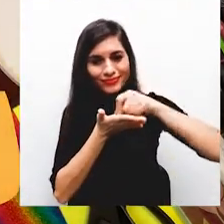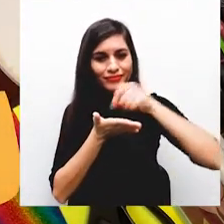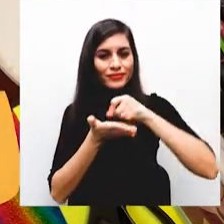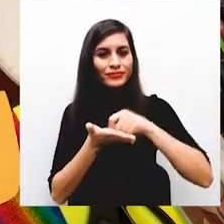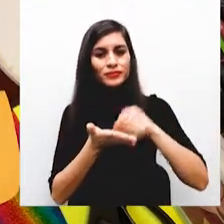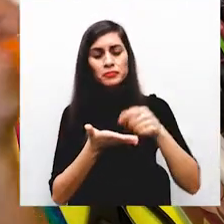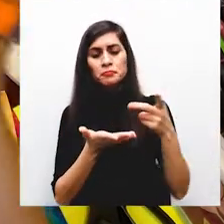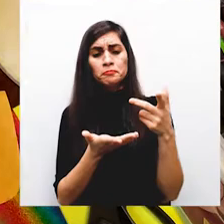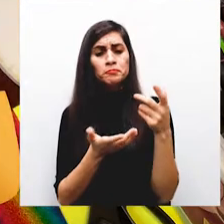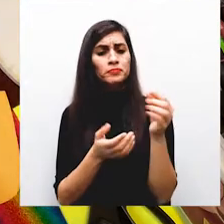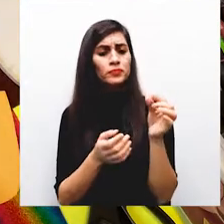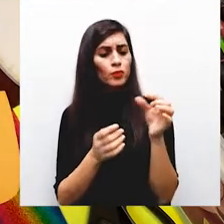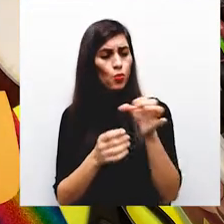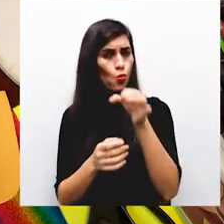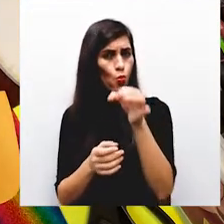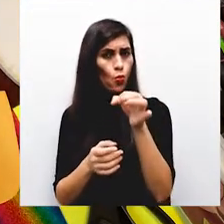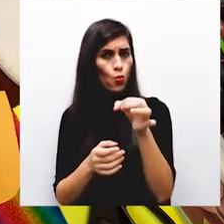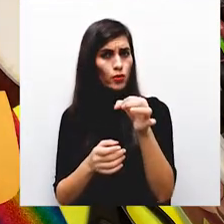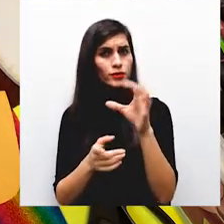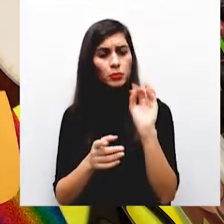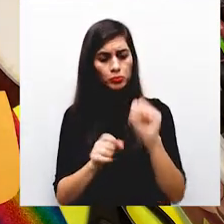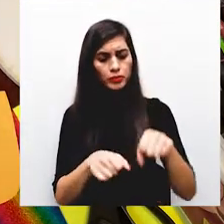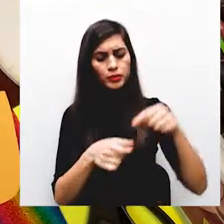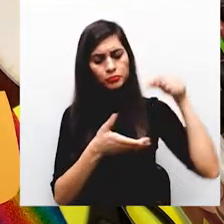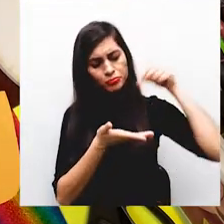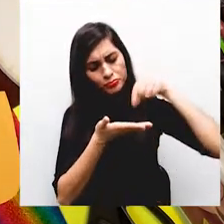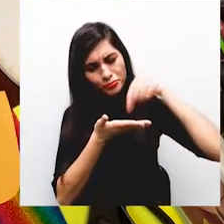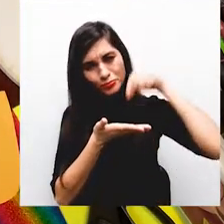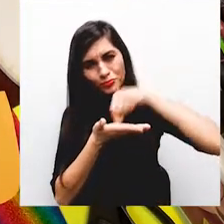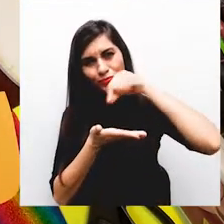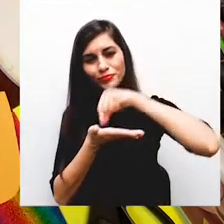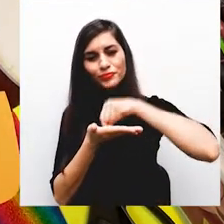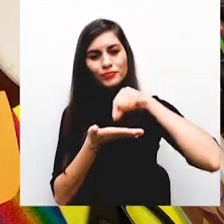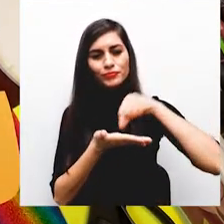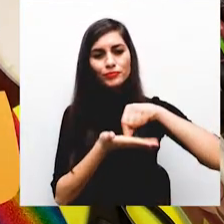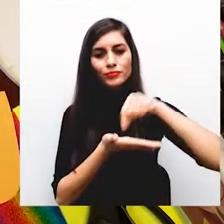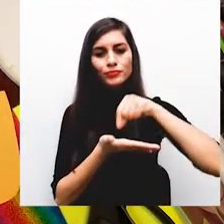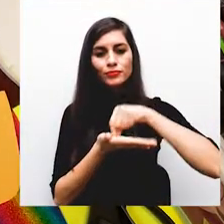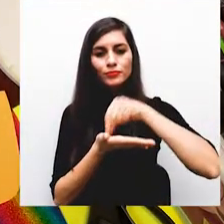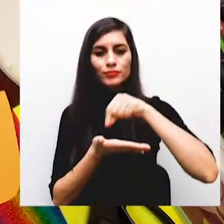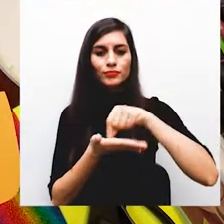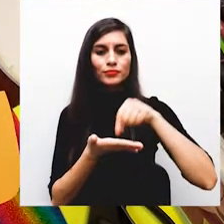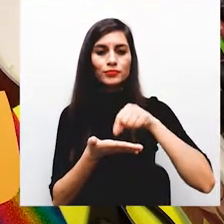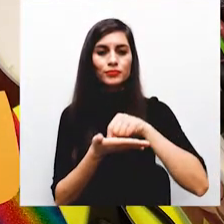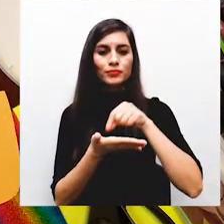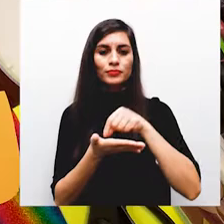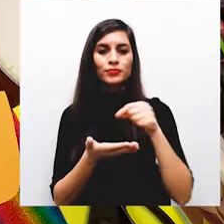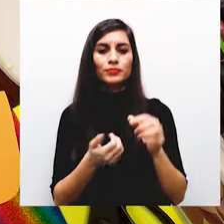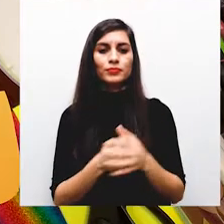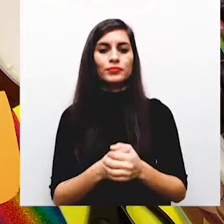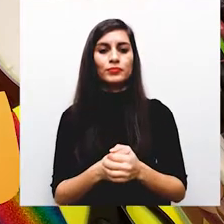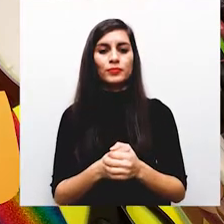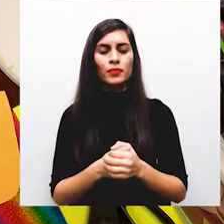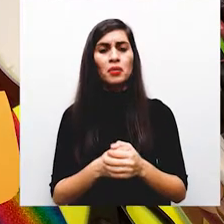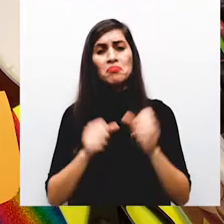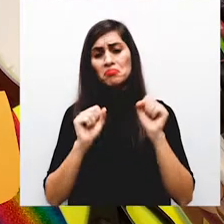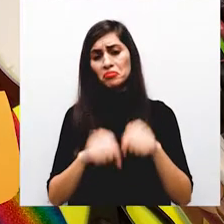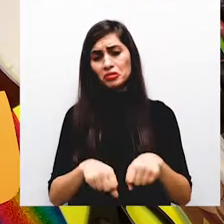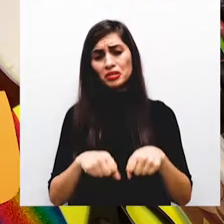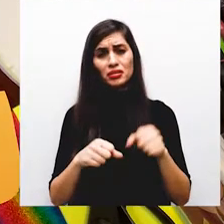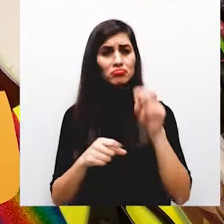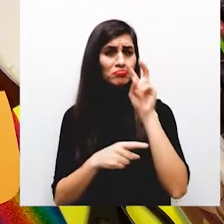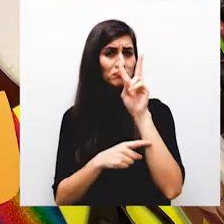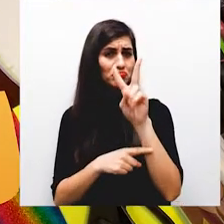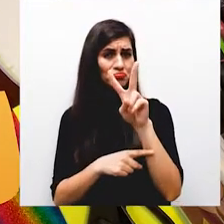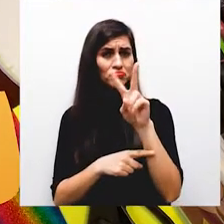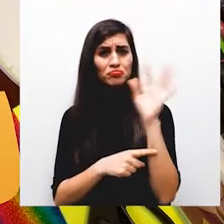puntitos, preferiblemente con un marcador de punta semigruesa o gruesa, y podemos proceder a hacer los puntos. Los